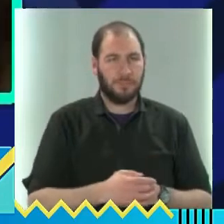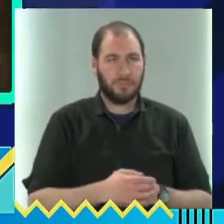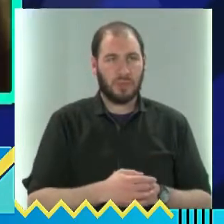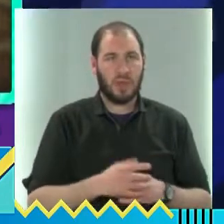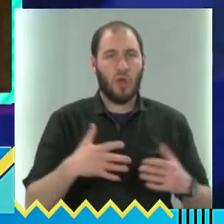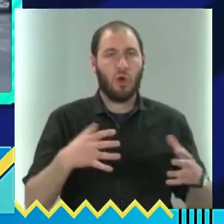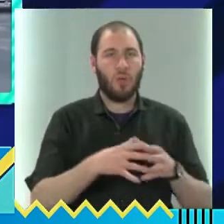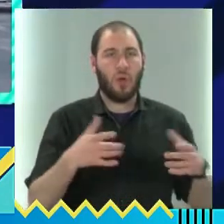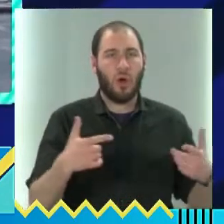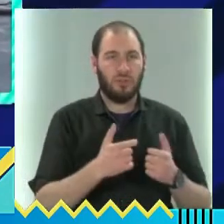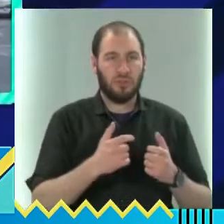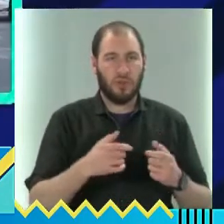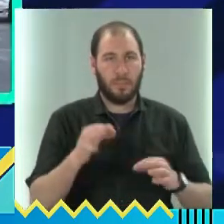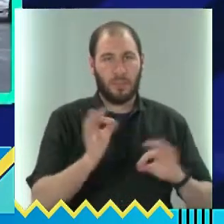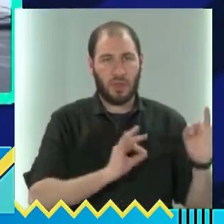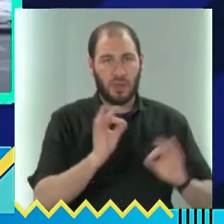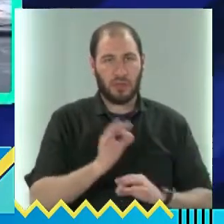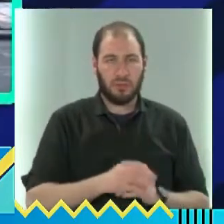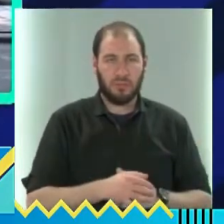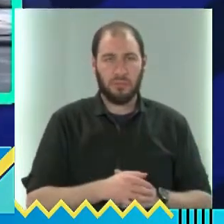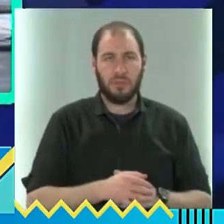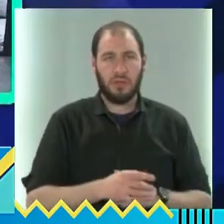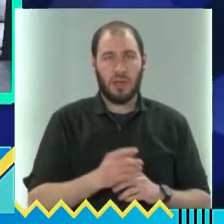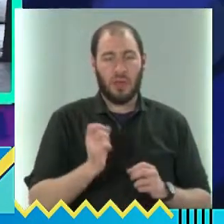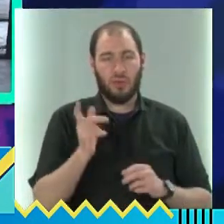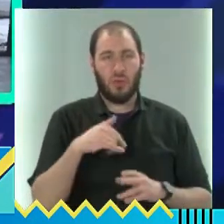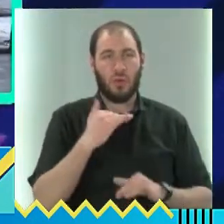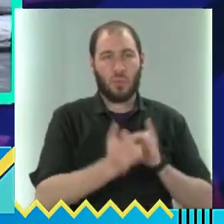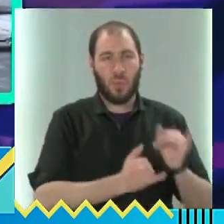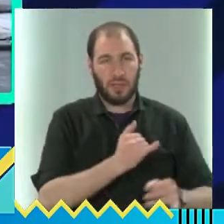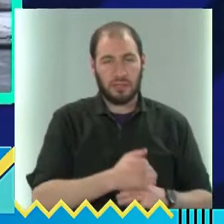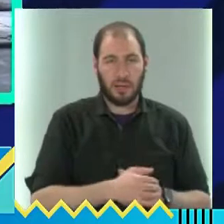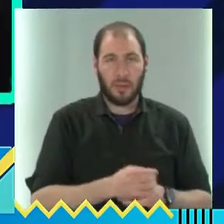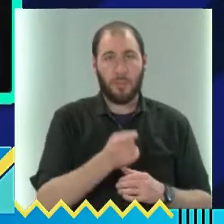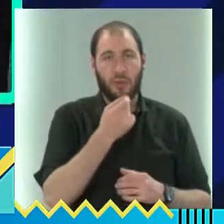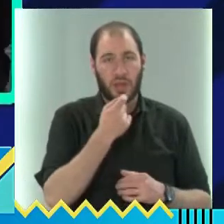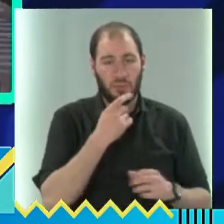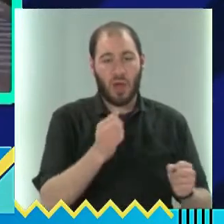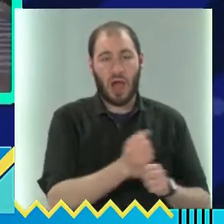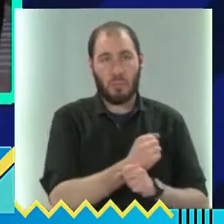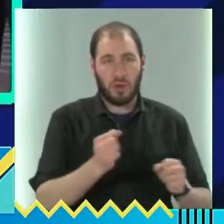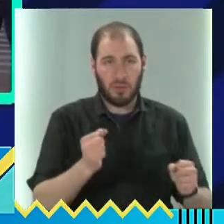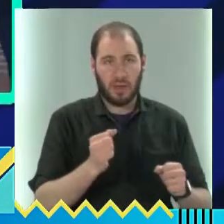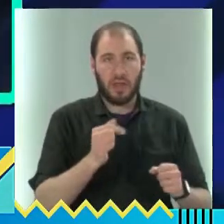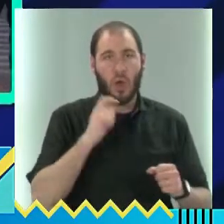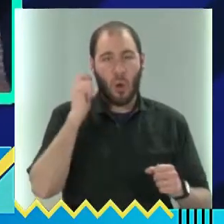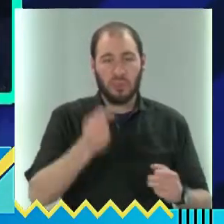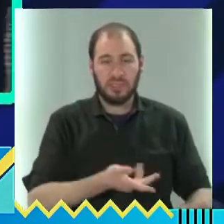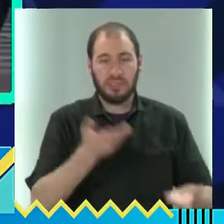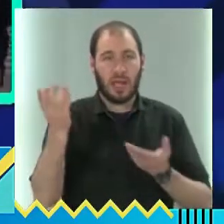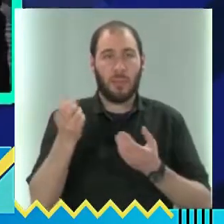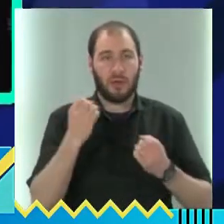desde la oposición a este proyecto se ha dicho, sí, que en caso de que se apruebe se puede llegar a judicializar